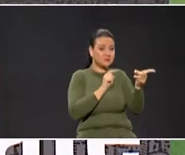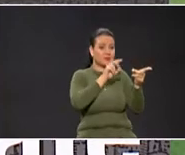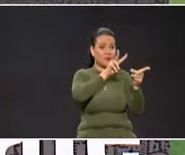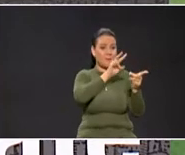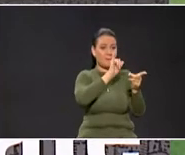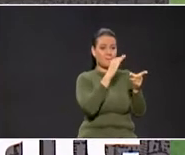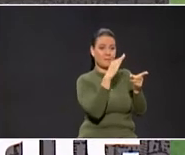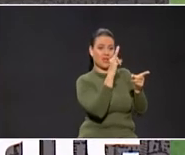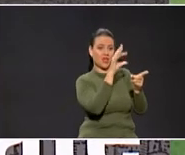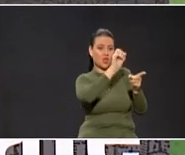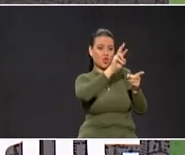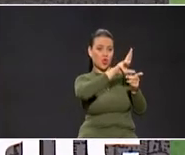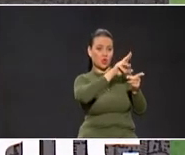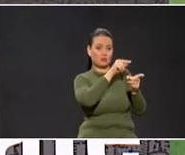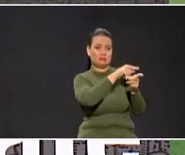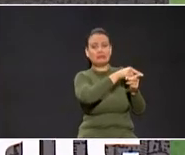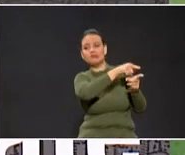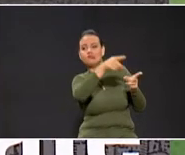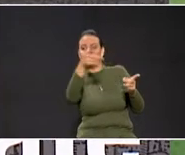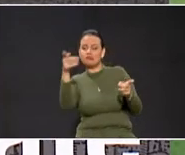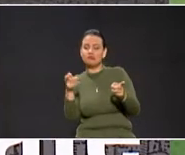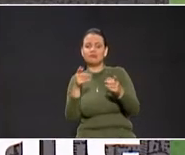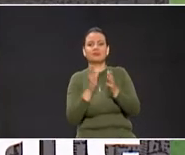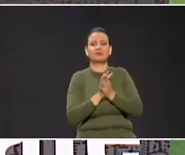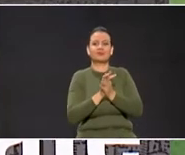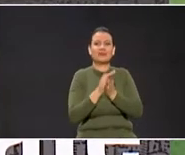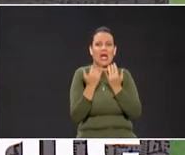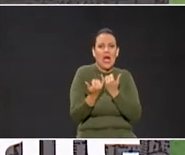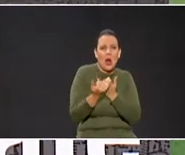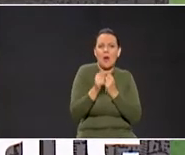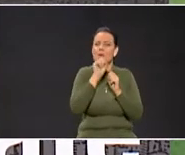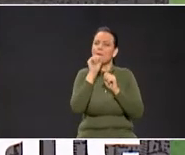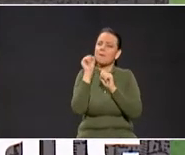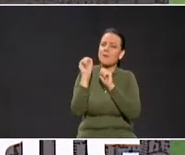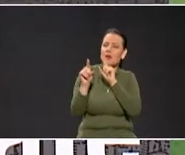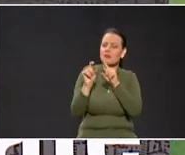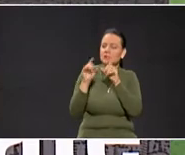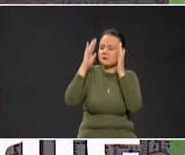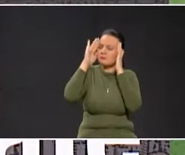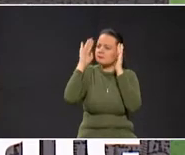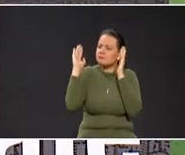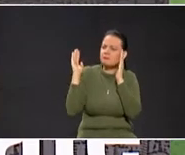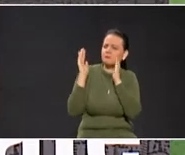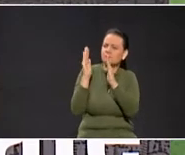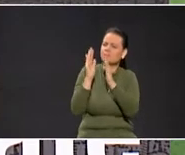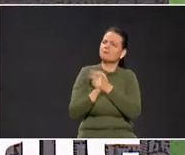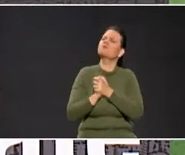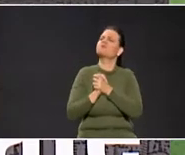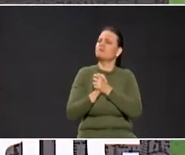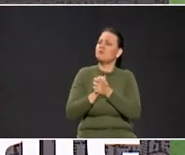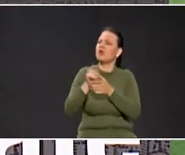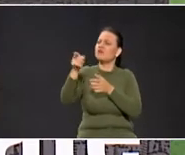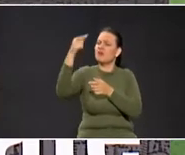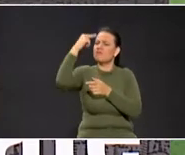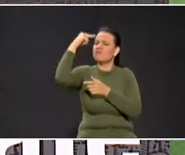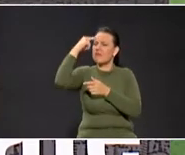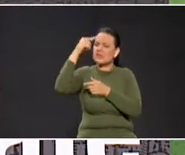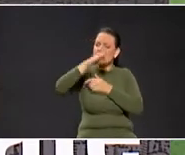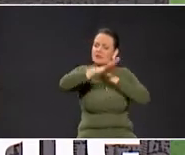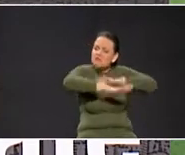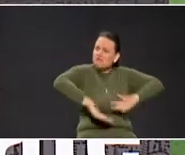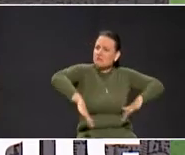víctor correa en esta primera parte estamos teniendo la oportunidad de escucharlos hablar sobre que le incluiría el plan de